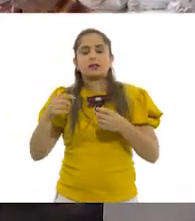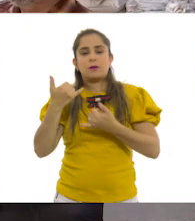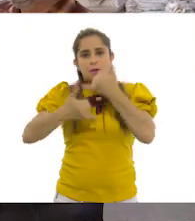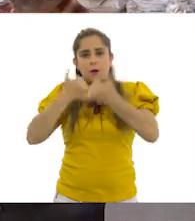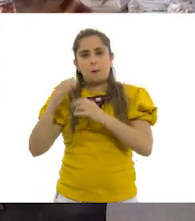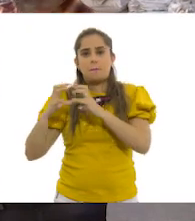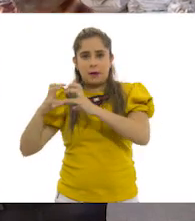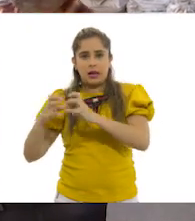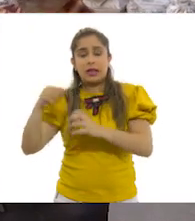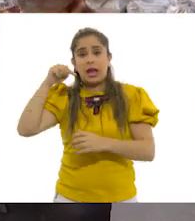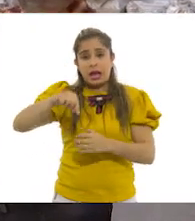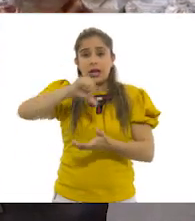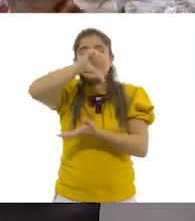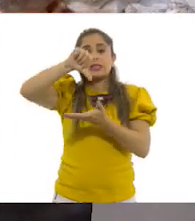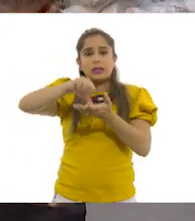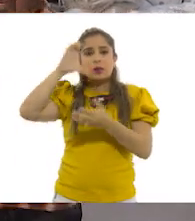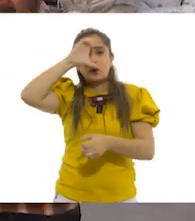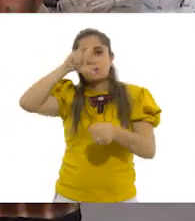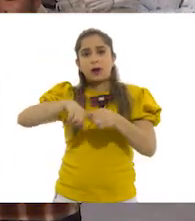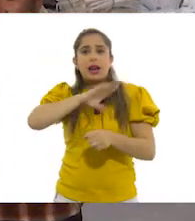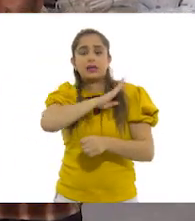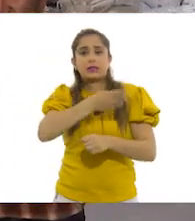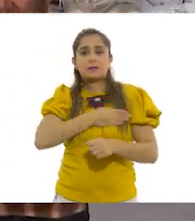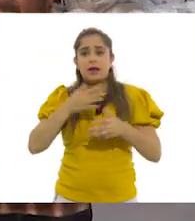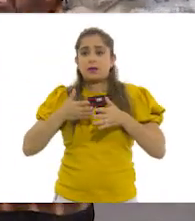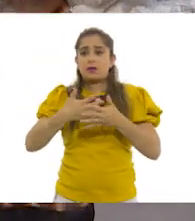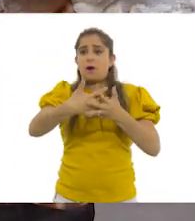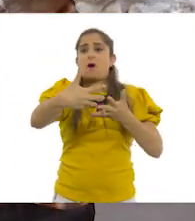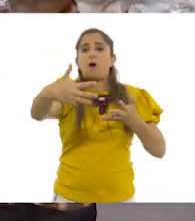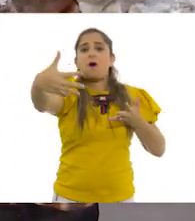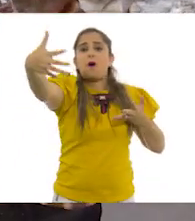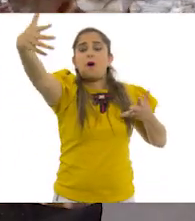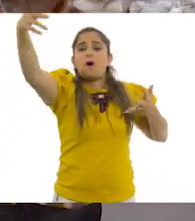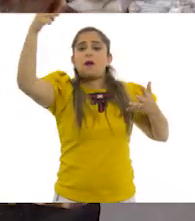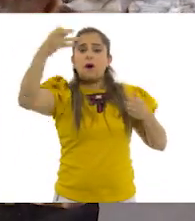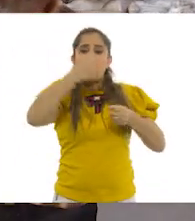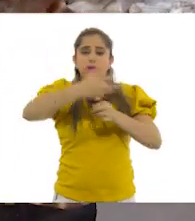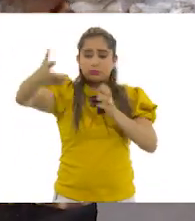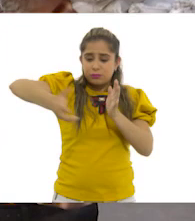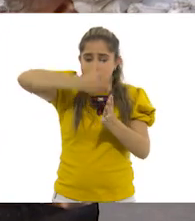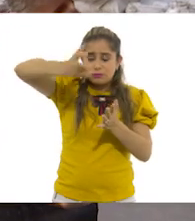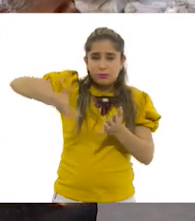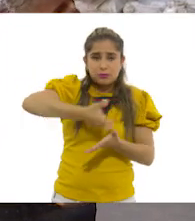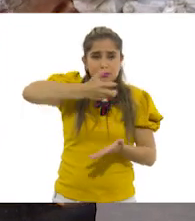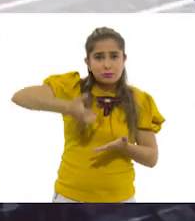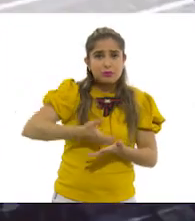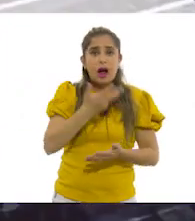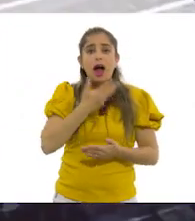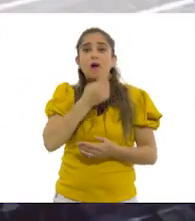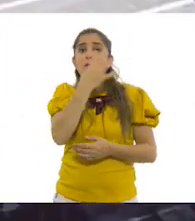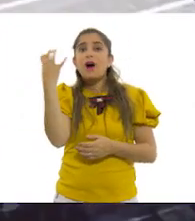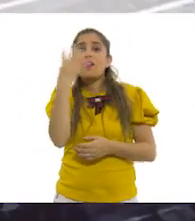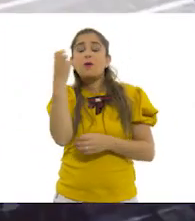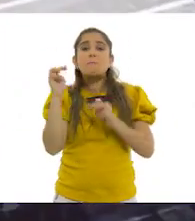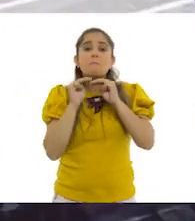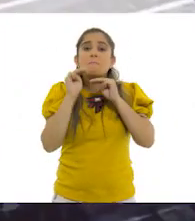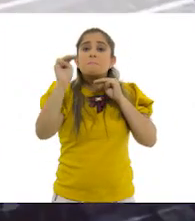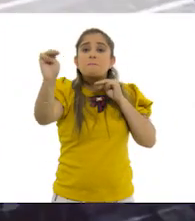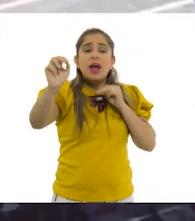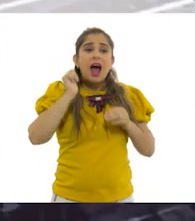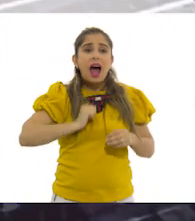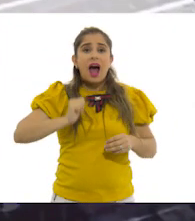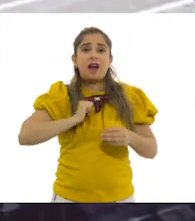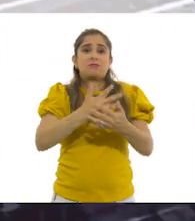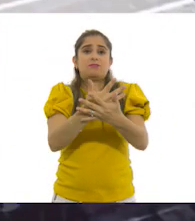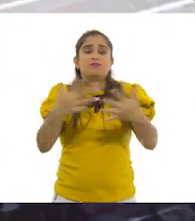debajo del Centro Cultural de España, ¿no? Ahora, el recinto sagrado era mucho mayor, tenía alrededor de 400 metros por lado, ¿no? Oye, te